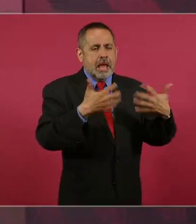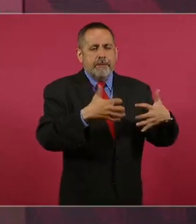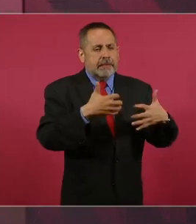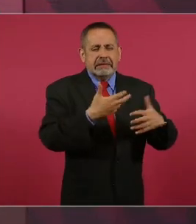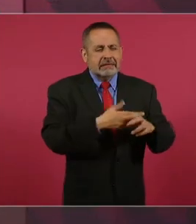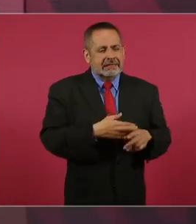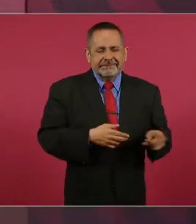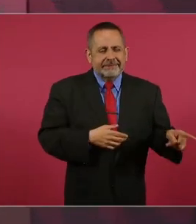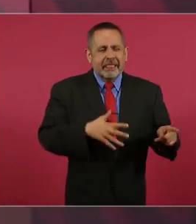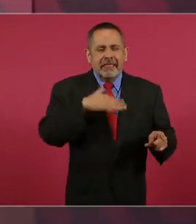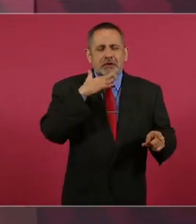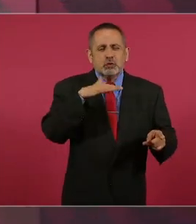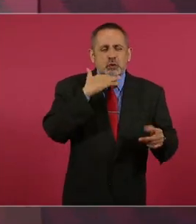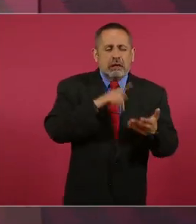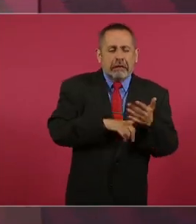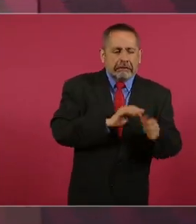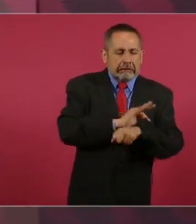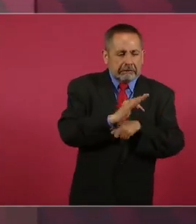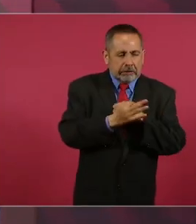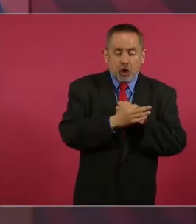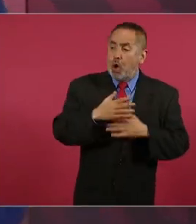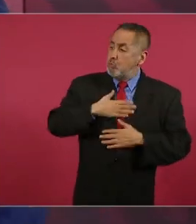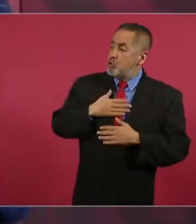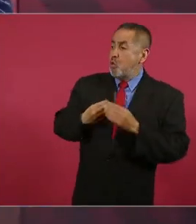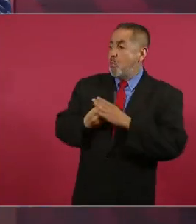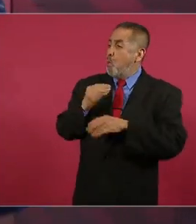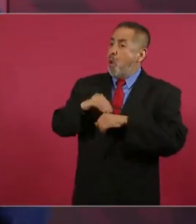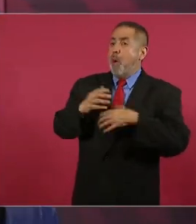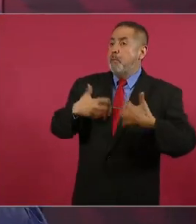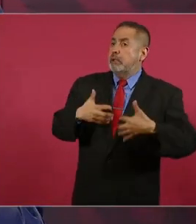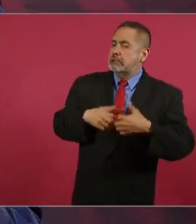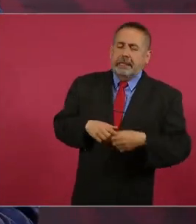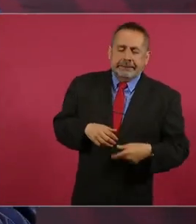son traficantes de influencia. Entonces les decían,